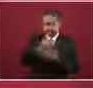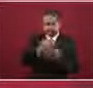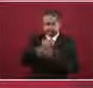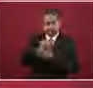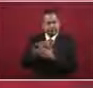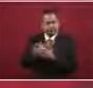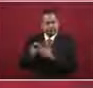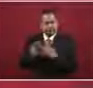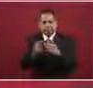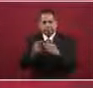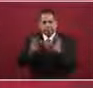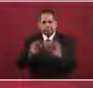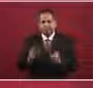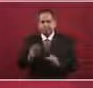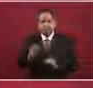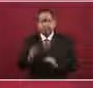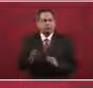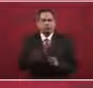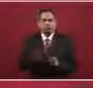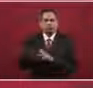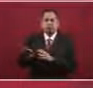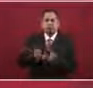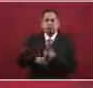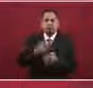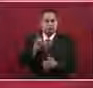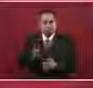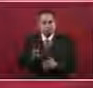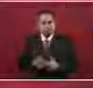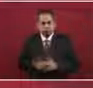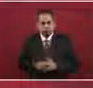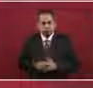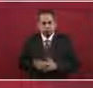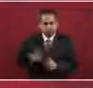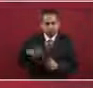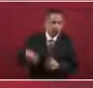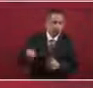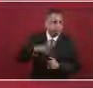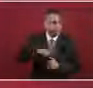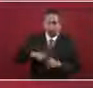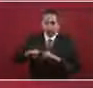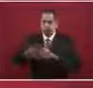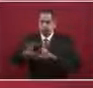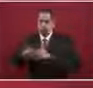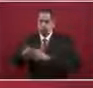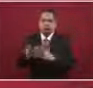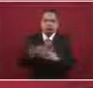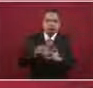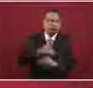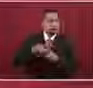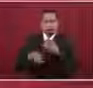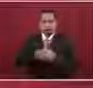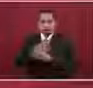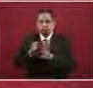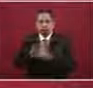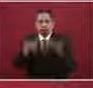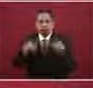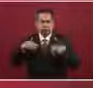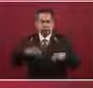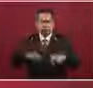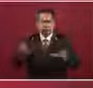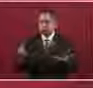representatividad a un lado de las minorías, que todos tengan representación, pero